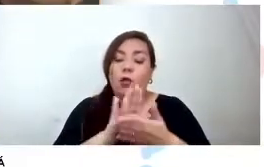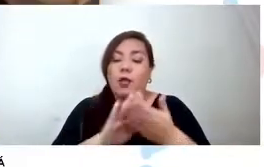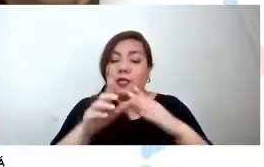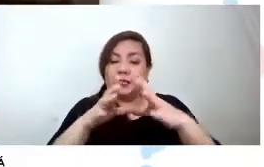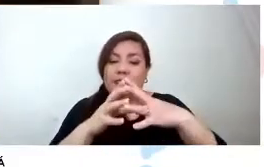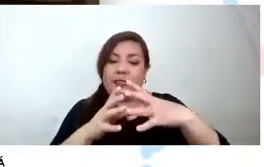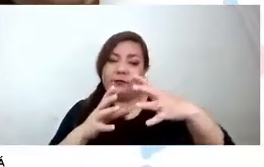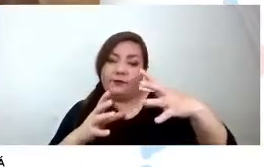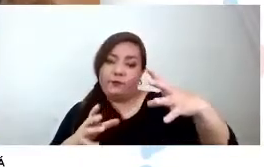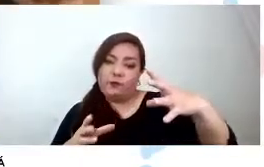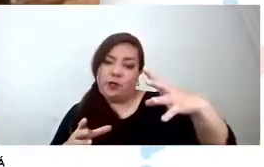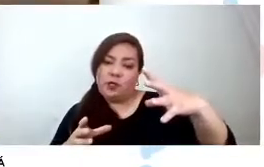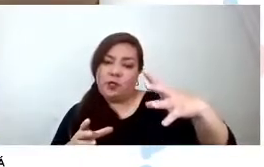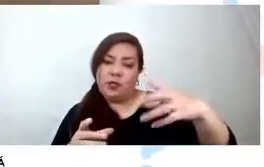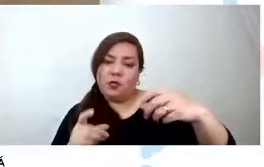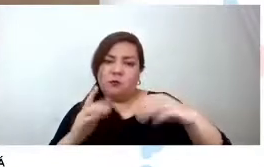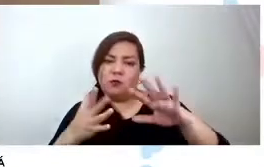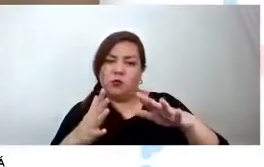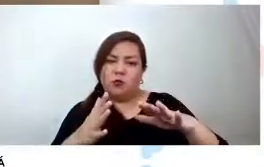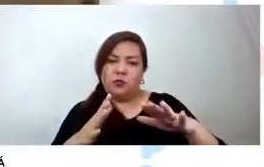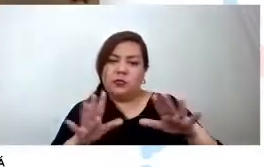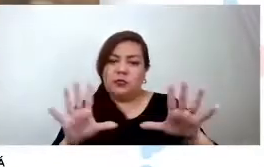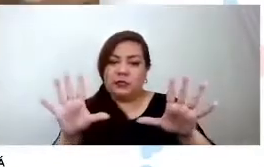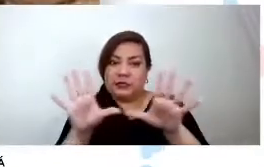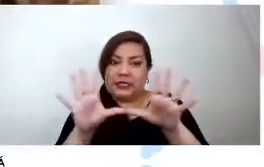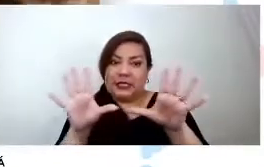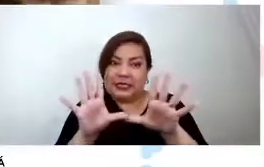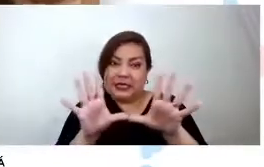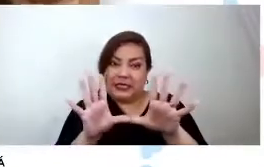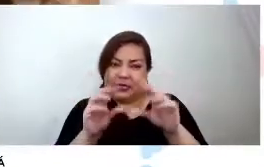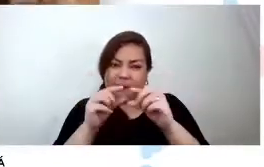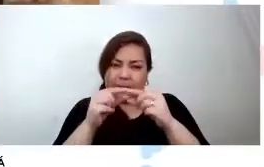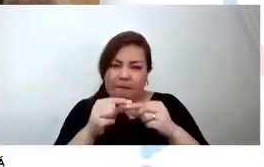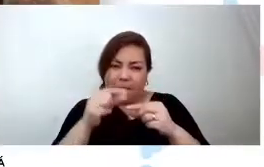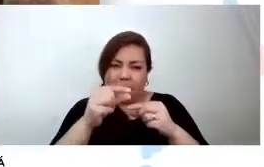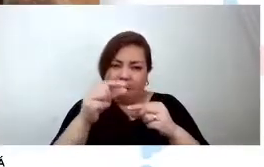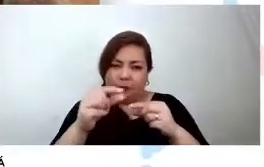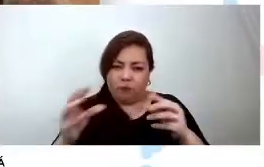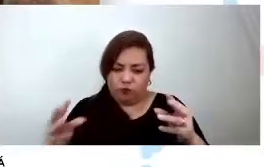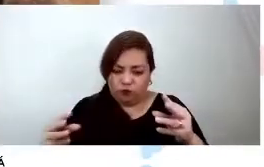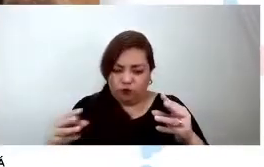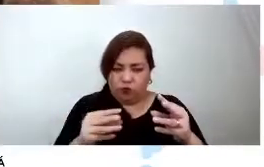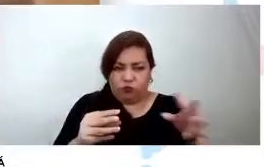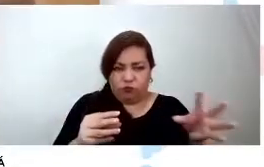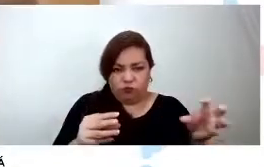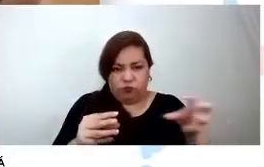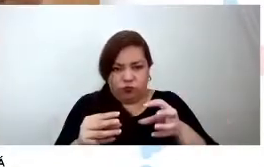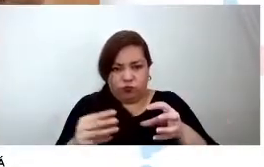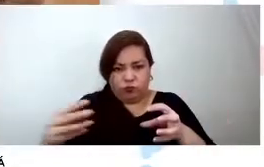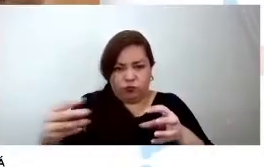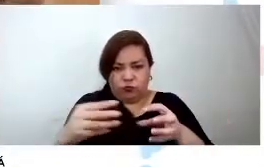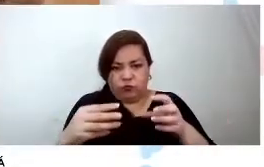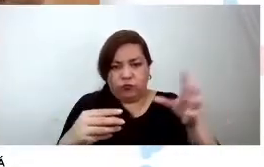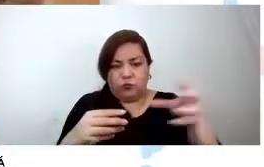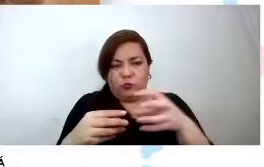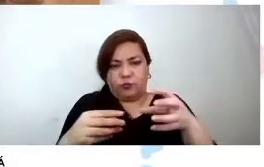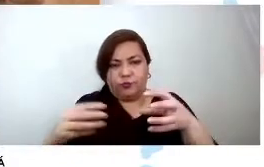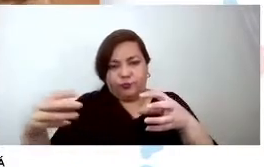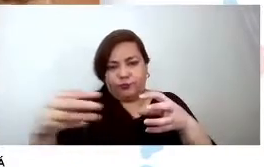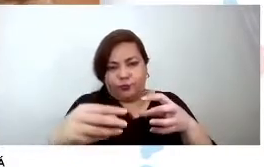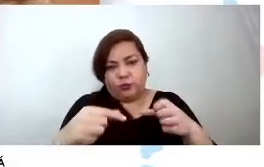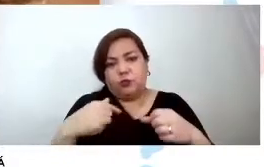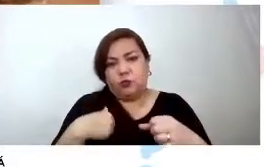formada por alrededor de 10 fragmentos, pero además de unirlo, nosotros tuvimos que hacer otro trabajo